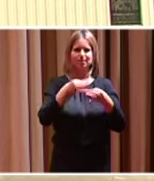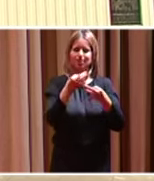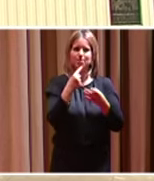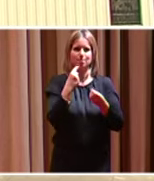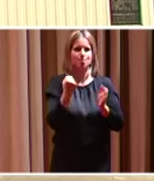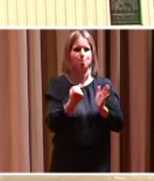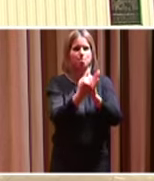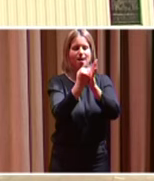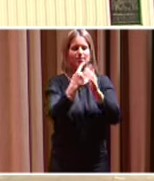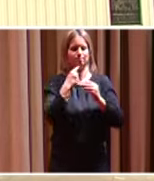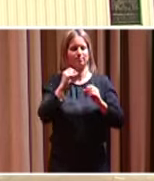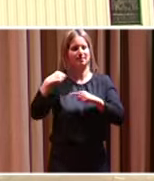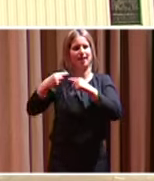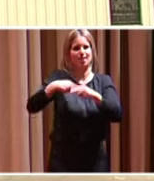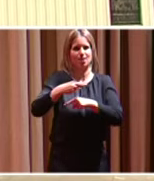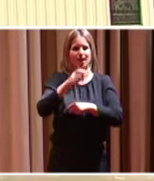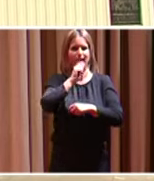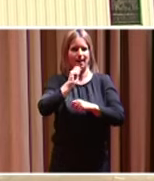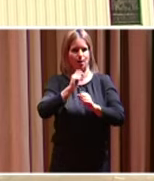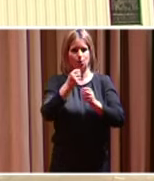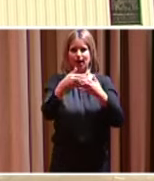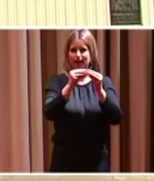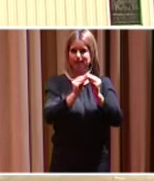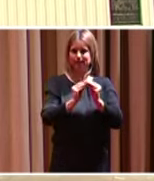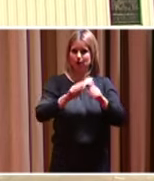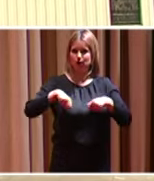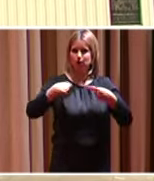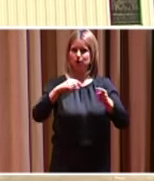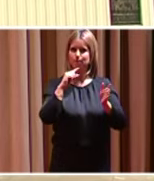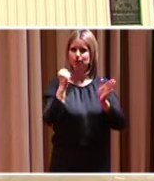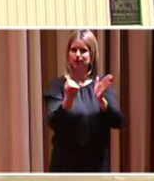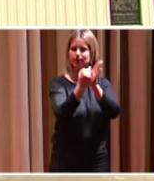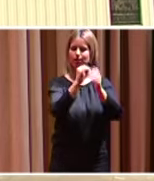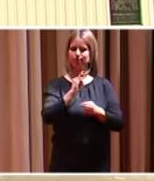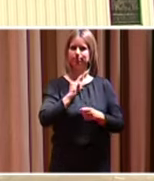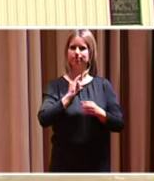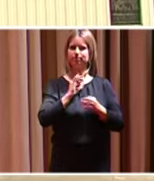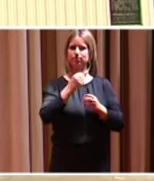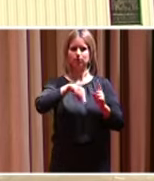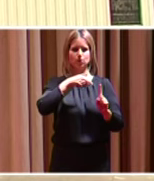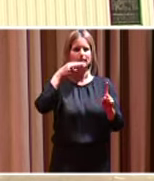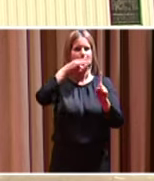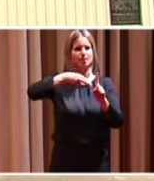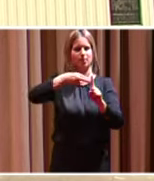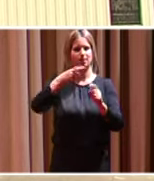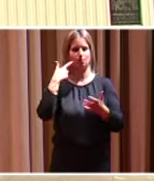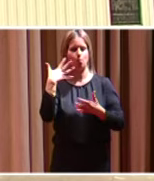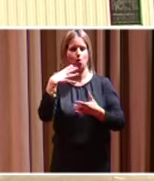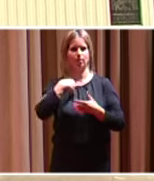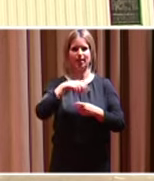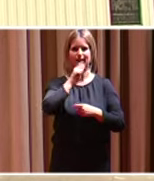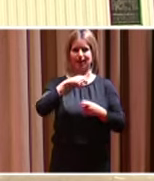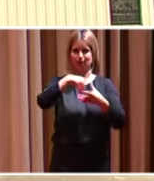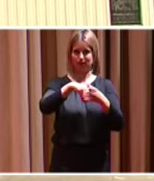esencia de la Perla, el helado artesano y natural. Ese sello distintivo que nos ha convertido en un referente del helado en